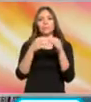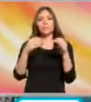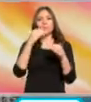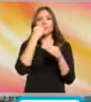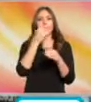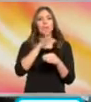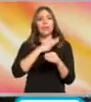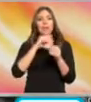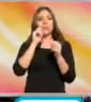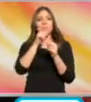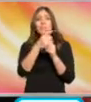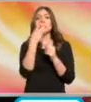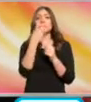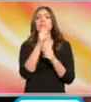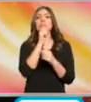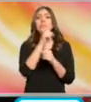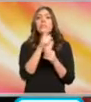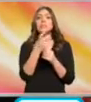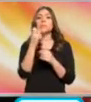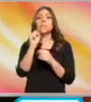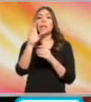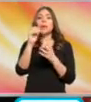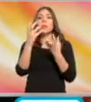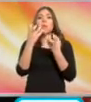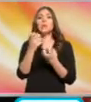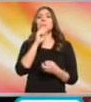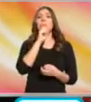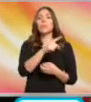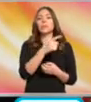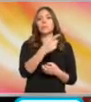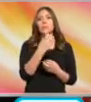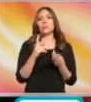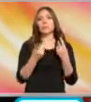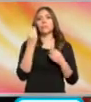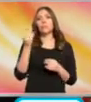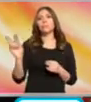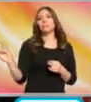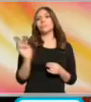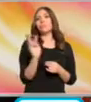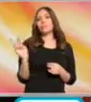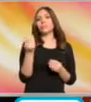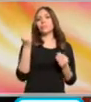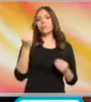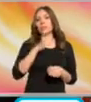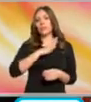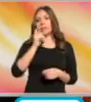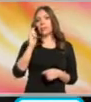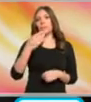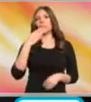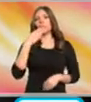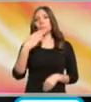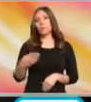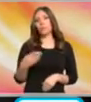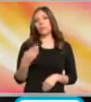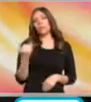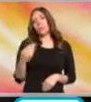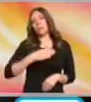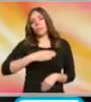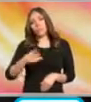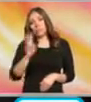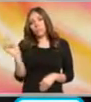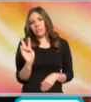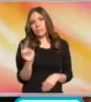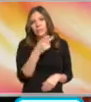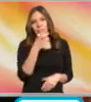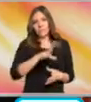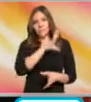la cantidad de proteína que puede tener. Muy bien. Vegetal, obviamente, pero al final de cuentas proteína. Proteína y proteína buena además. Así es.